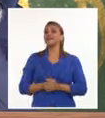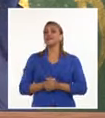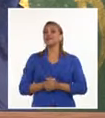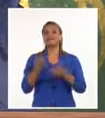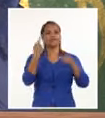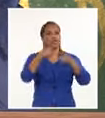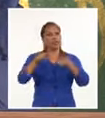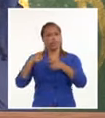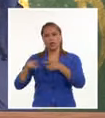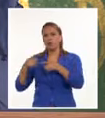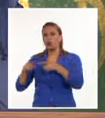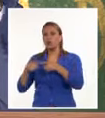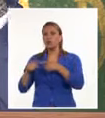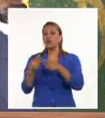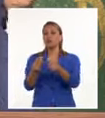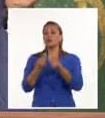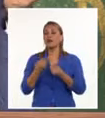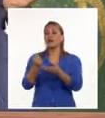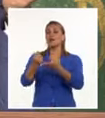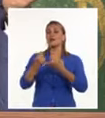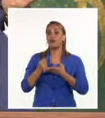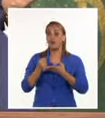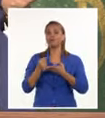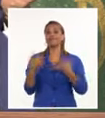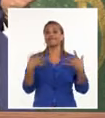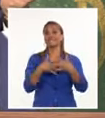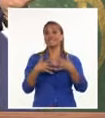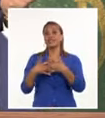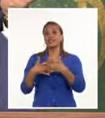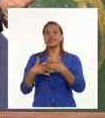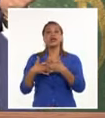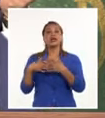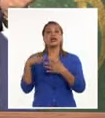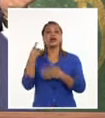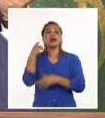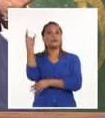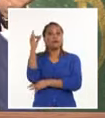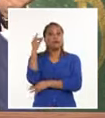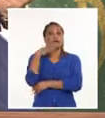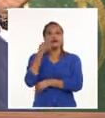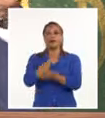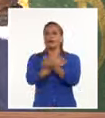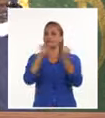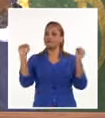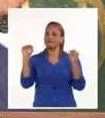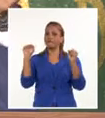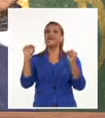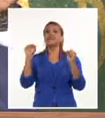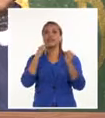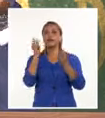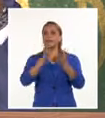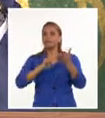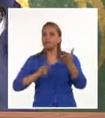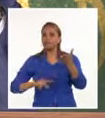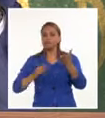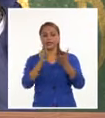también de la alianza, es que Bolivia fue declarada libre del analfabetismo. Lo mismo